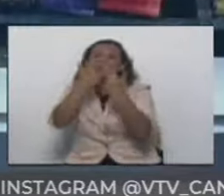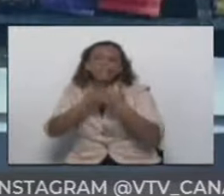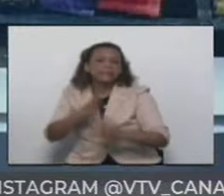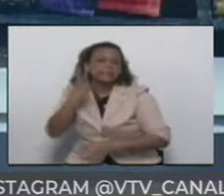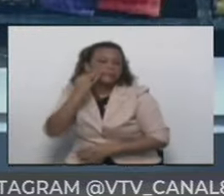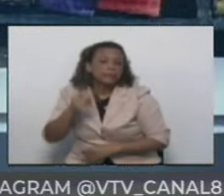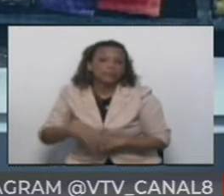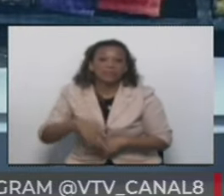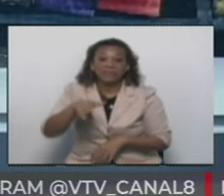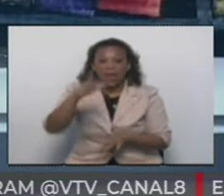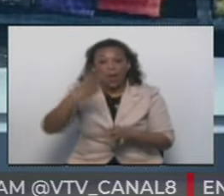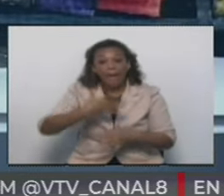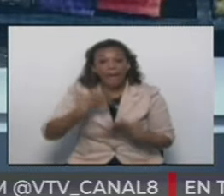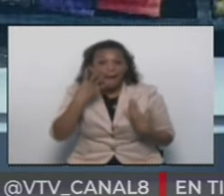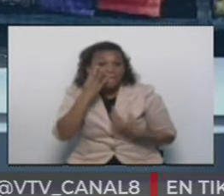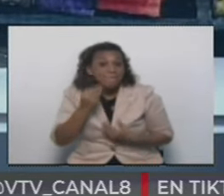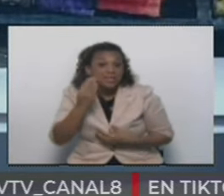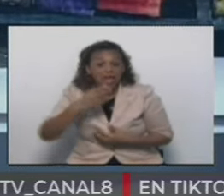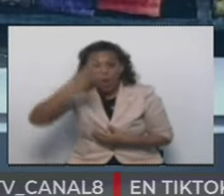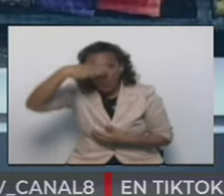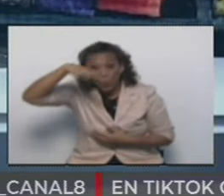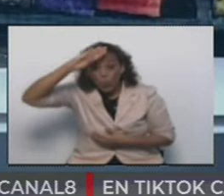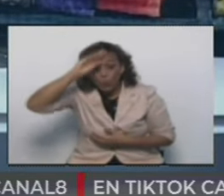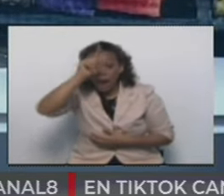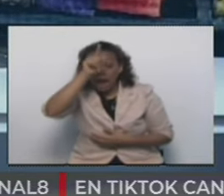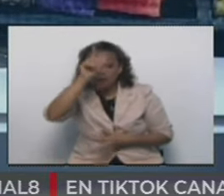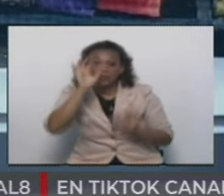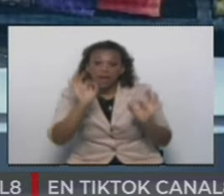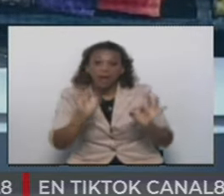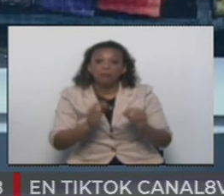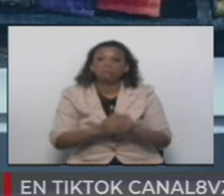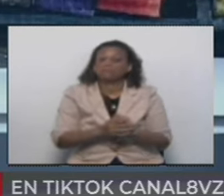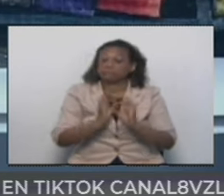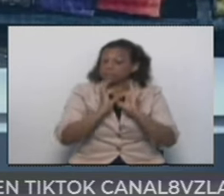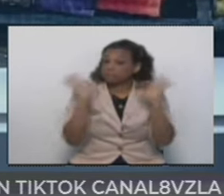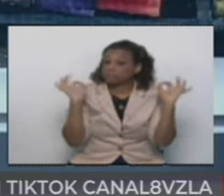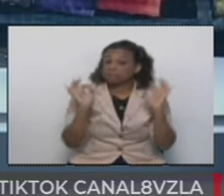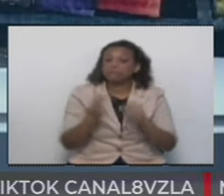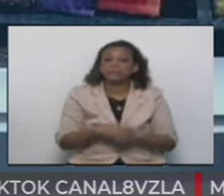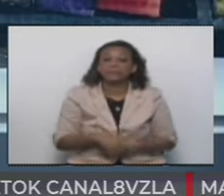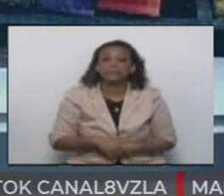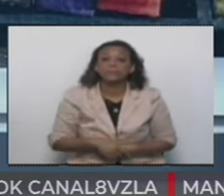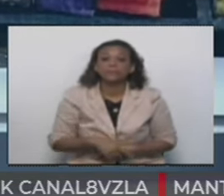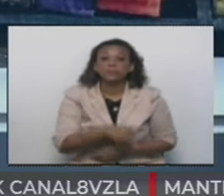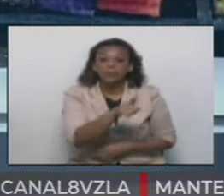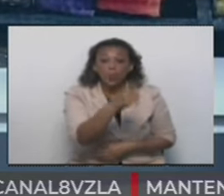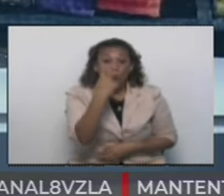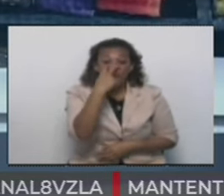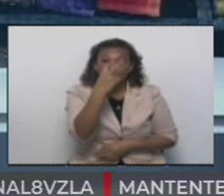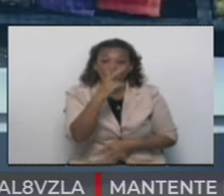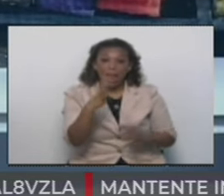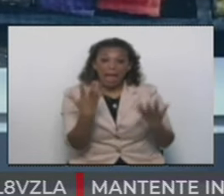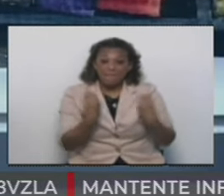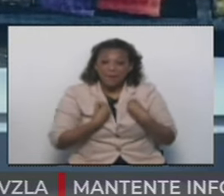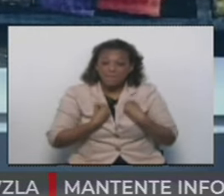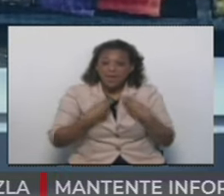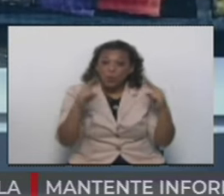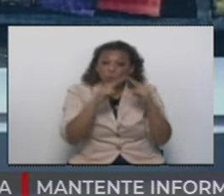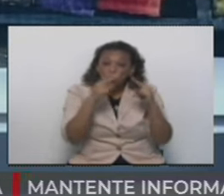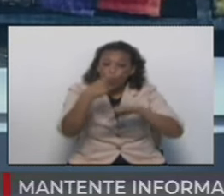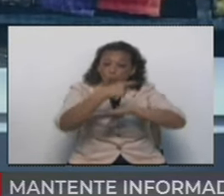De Cuba, la experiencia de Raúl Antonio Capote, de Capote es extraordinaria. Lo que él pudo ver, conocer.